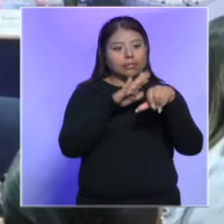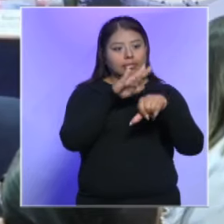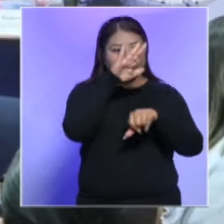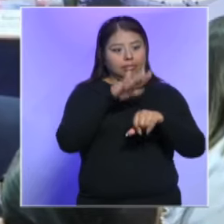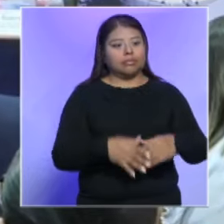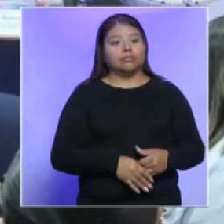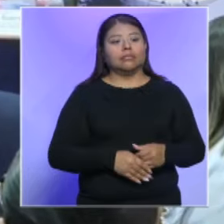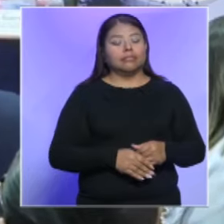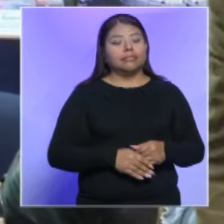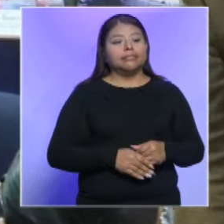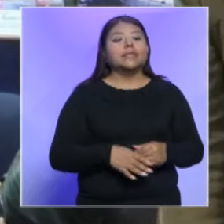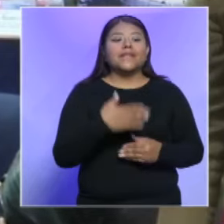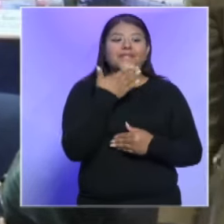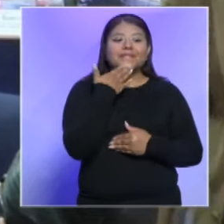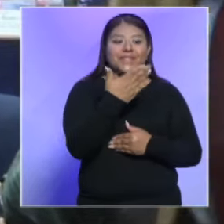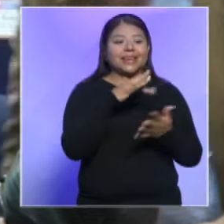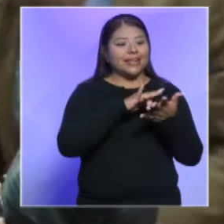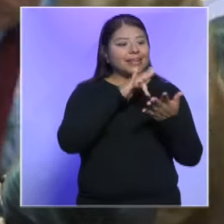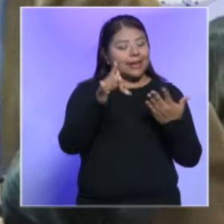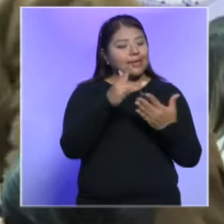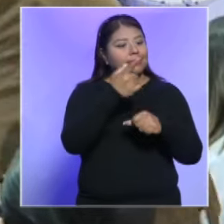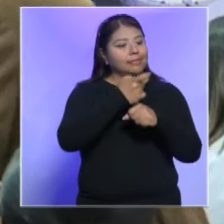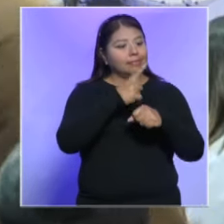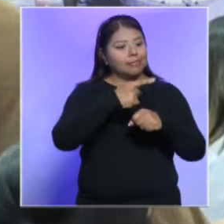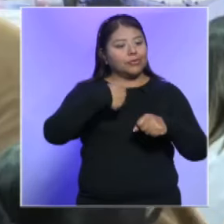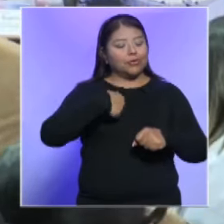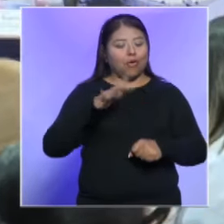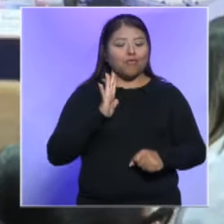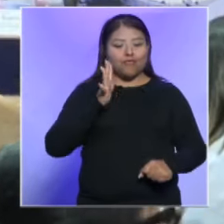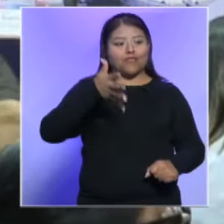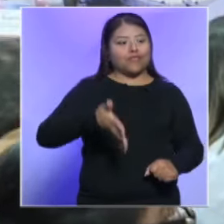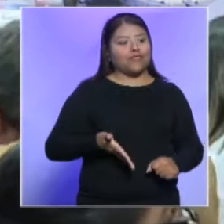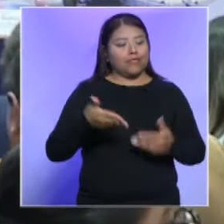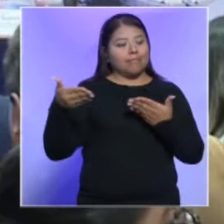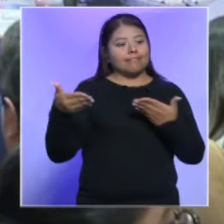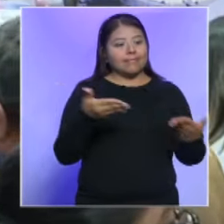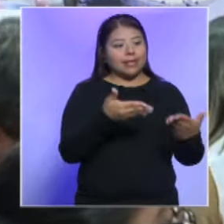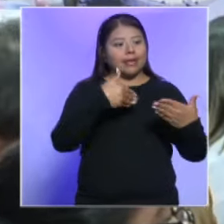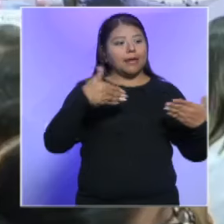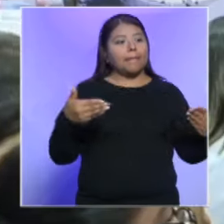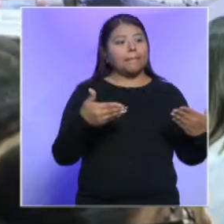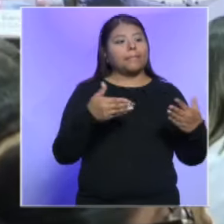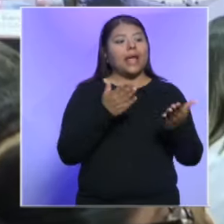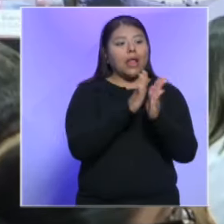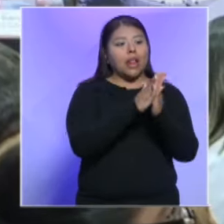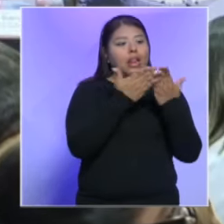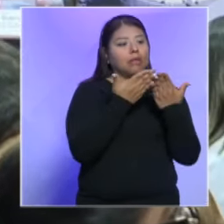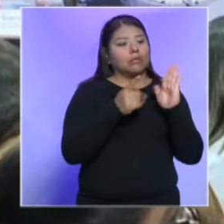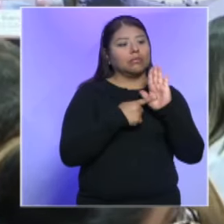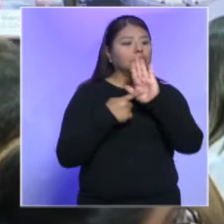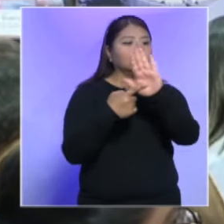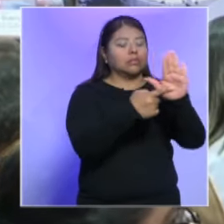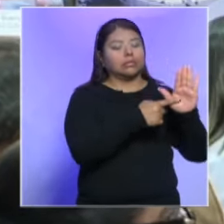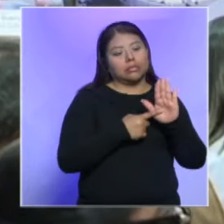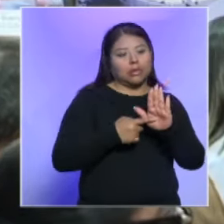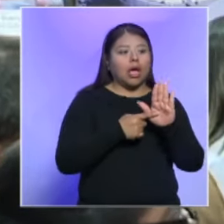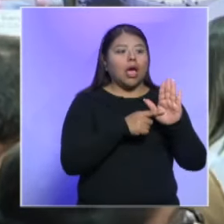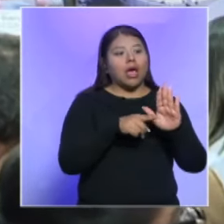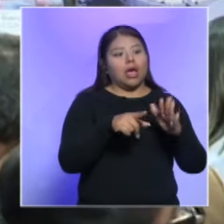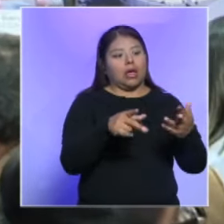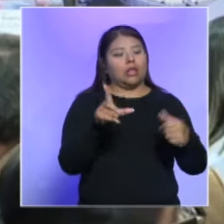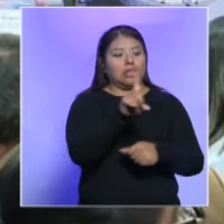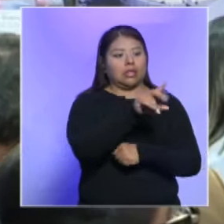un honor para mí estar aquí en esta presentación del libro del doctor Figueroa. En primer lugar, un académico, un